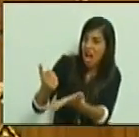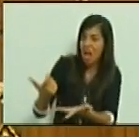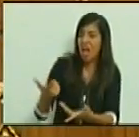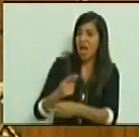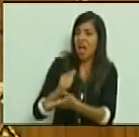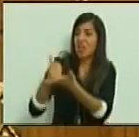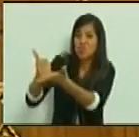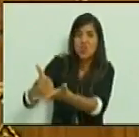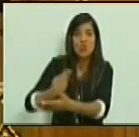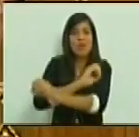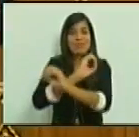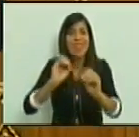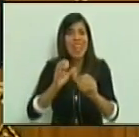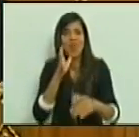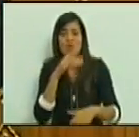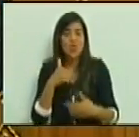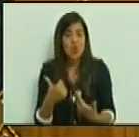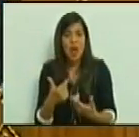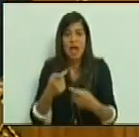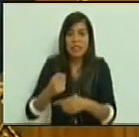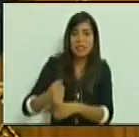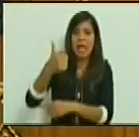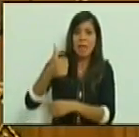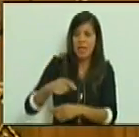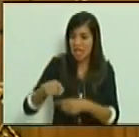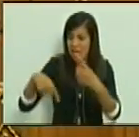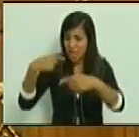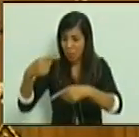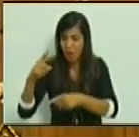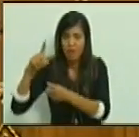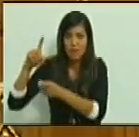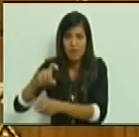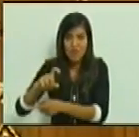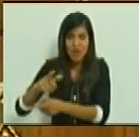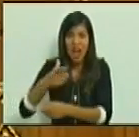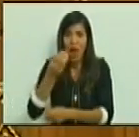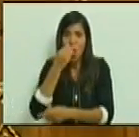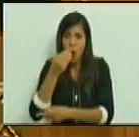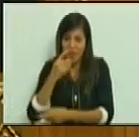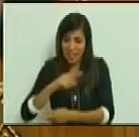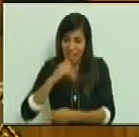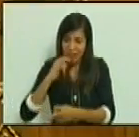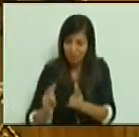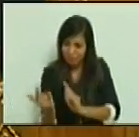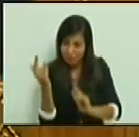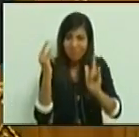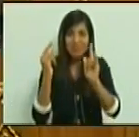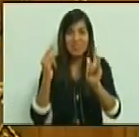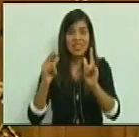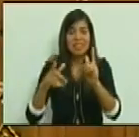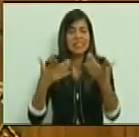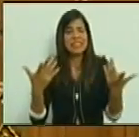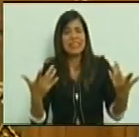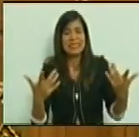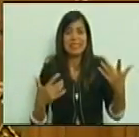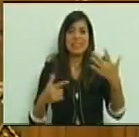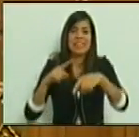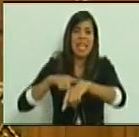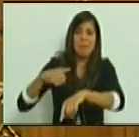prioriza, por eso llega primero la semilla y después el fertilizante, por eso llega el agroquímico y después llega la semilla.